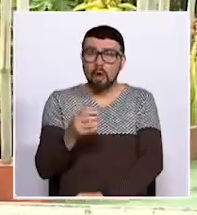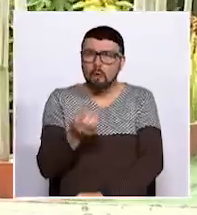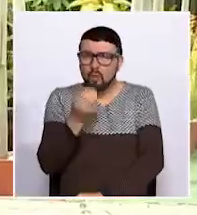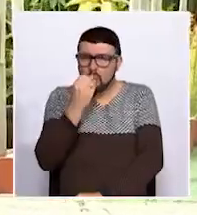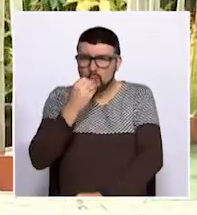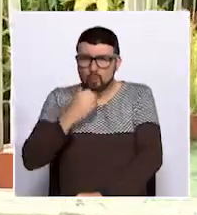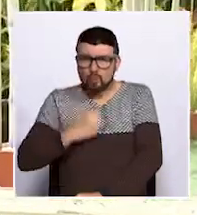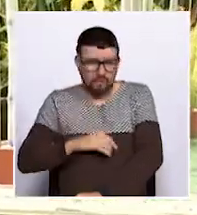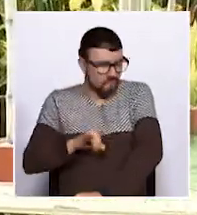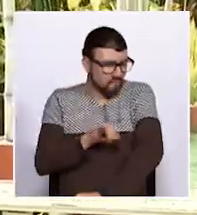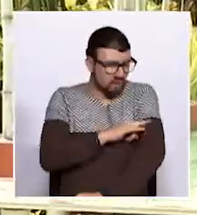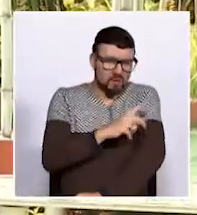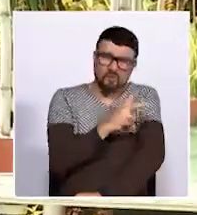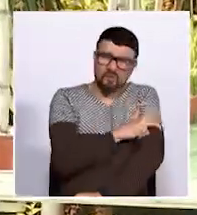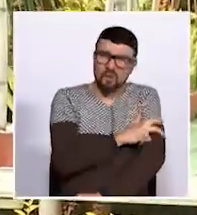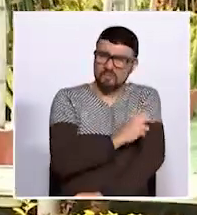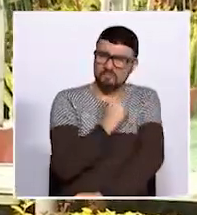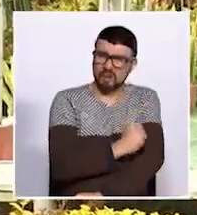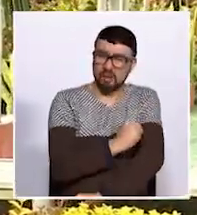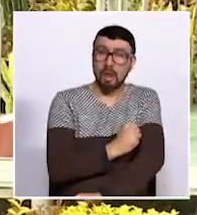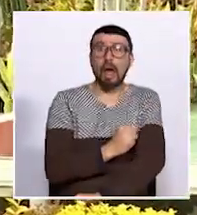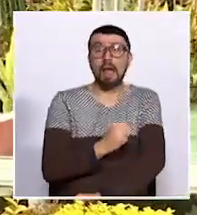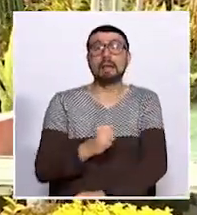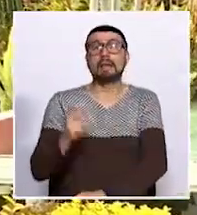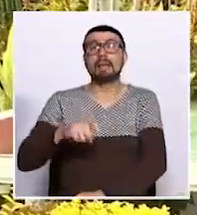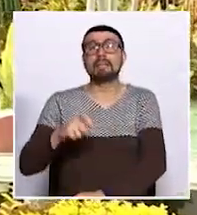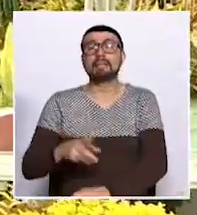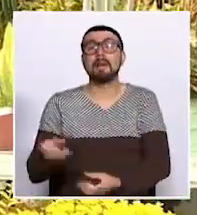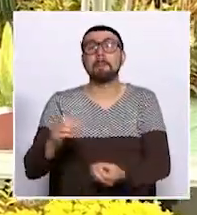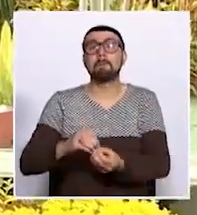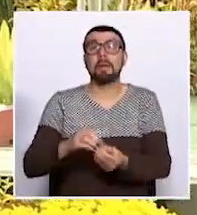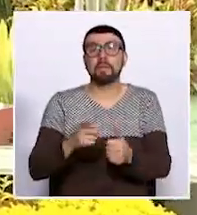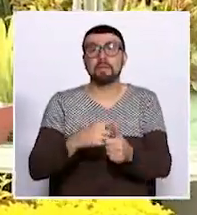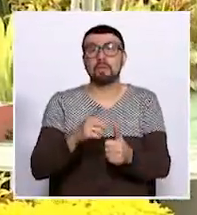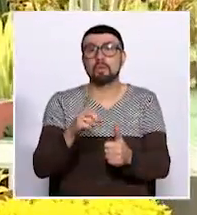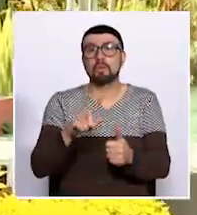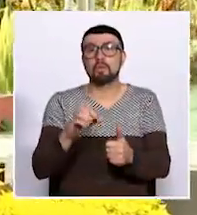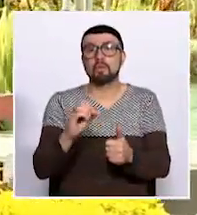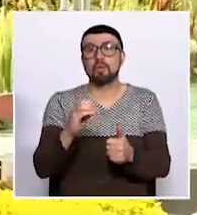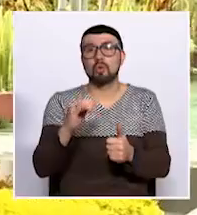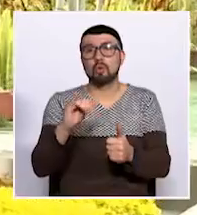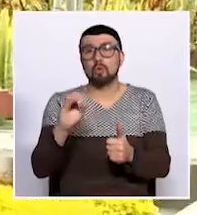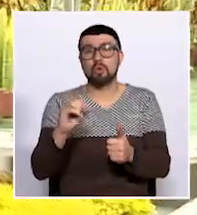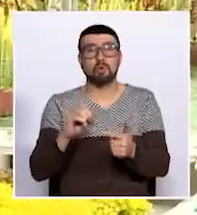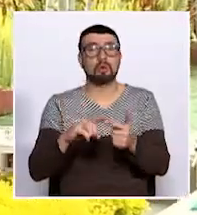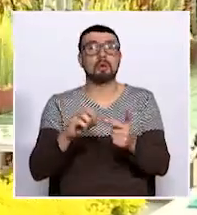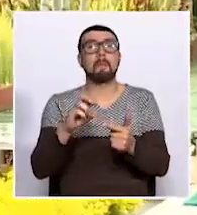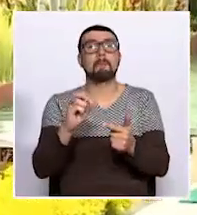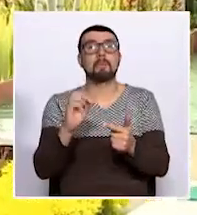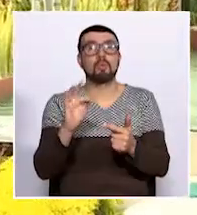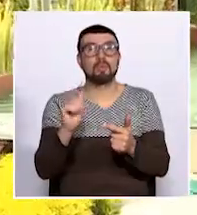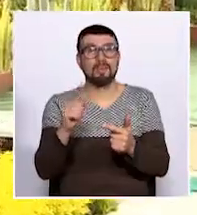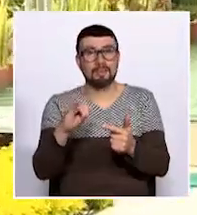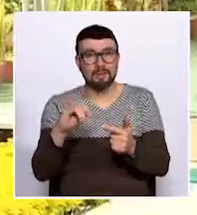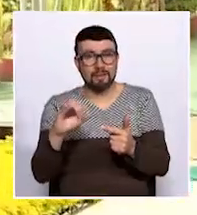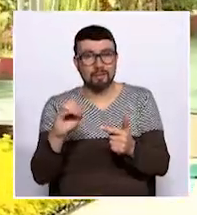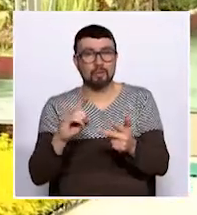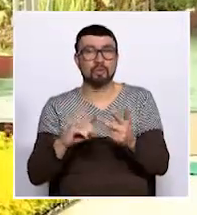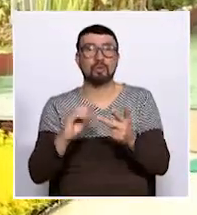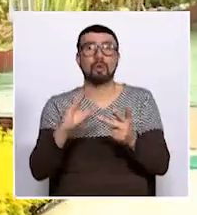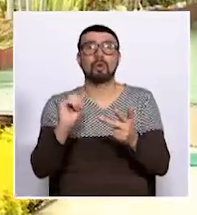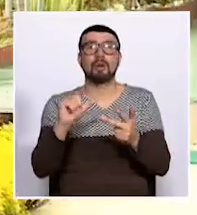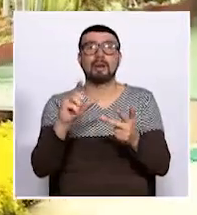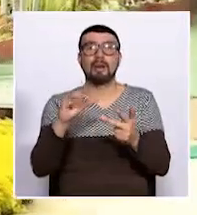contracción muscular, necesita sodio, potasio y necesita calcio. Que ese calcio nosotros lo encontramos también en la